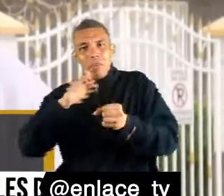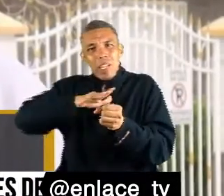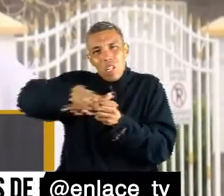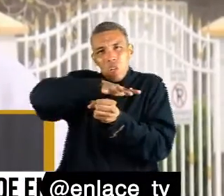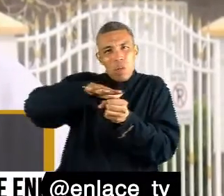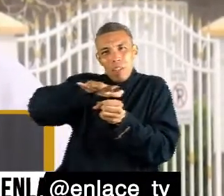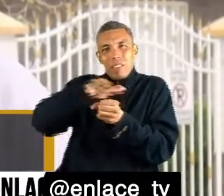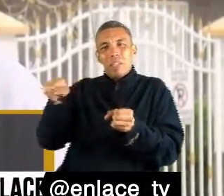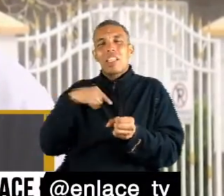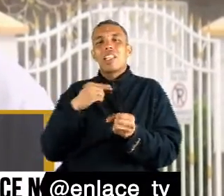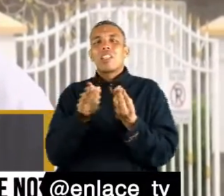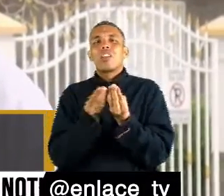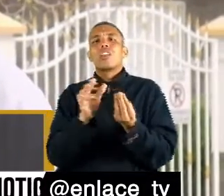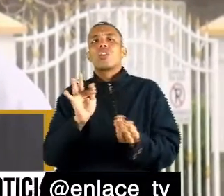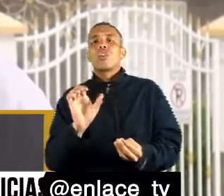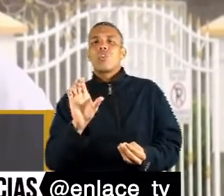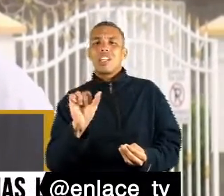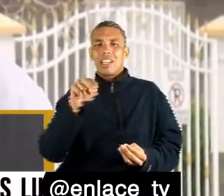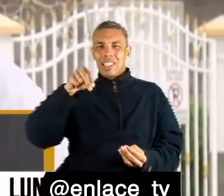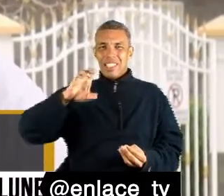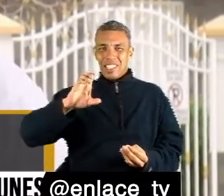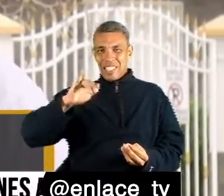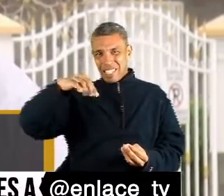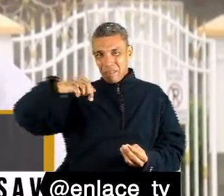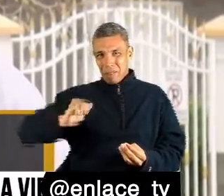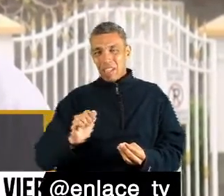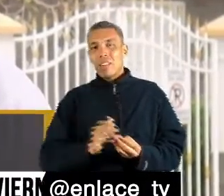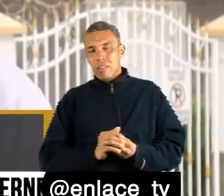y por el departamento de Boyacá viene la banda